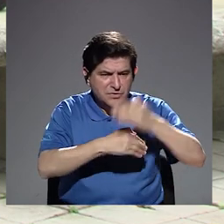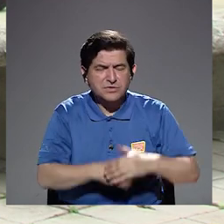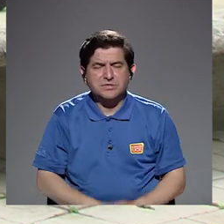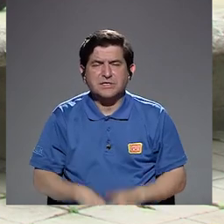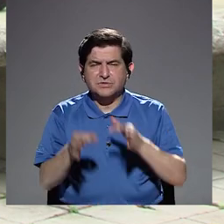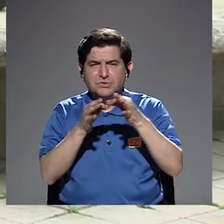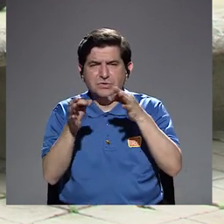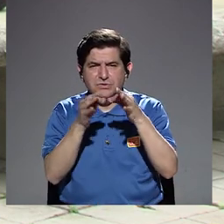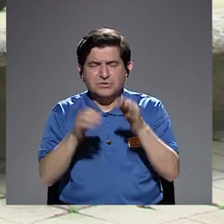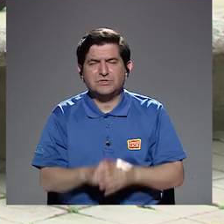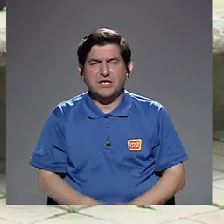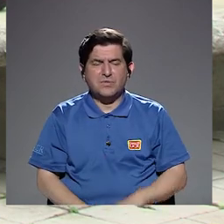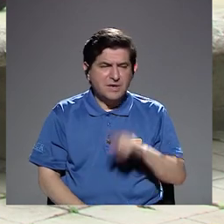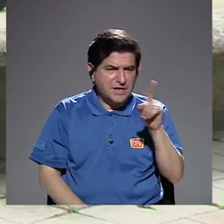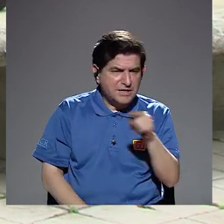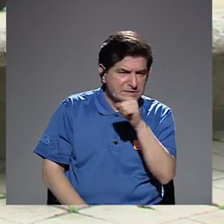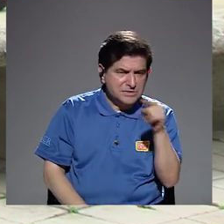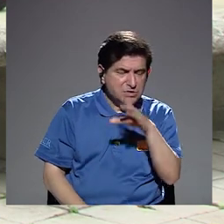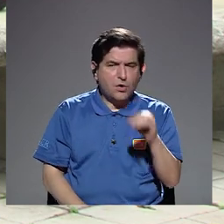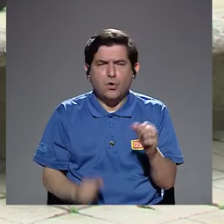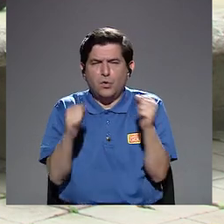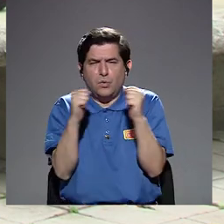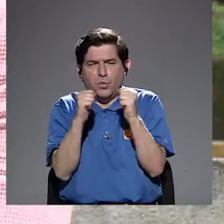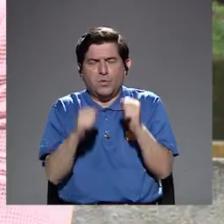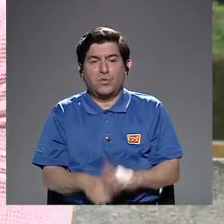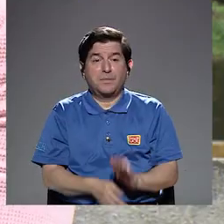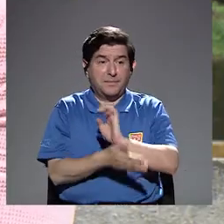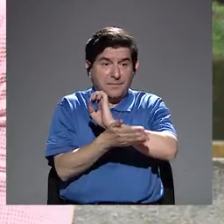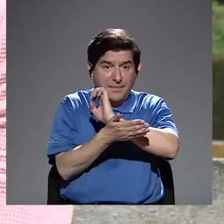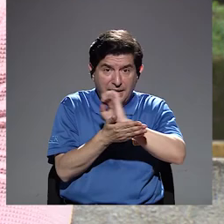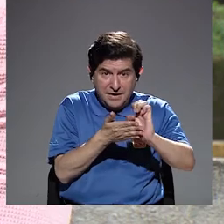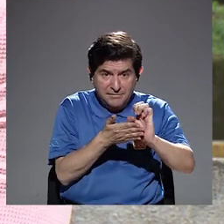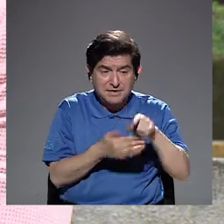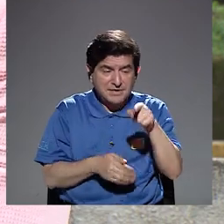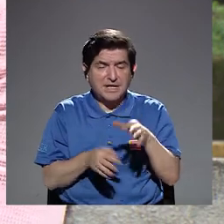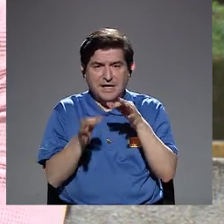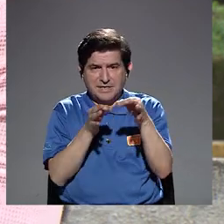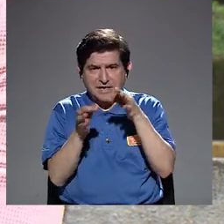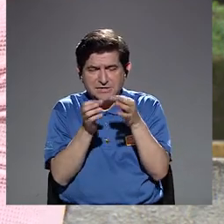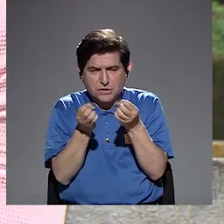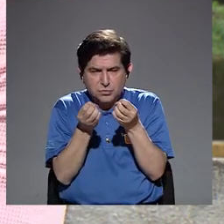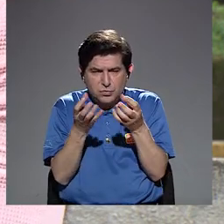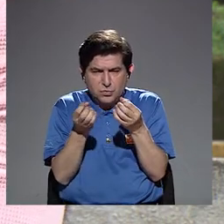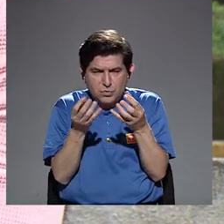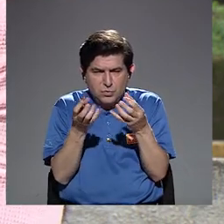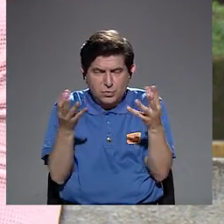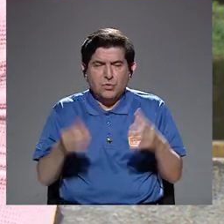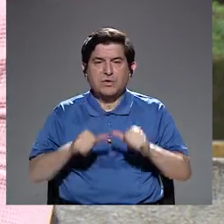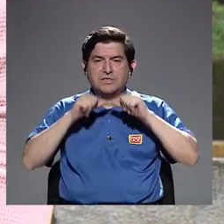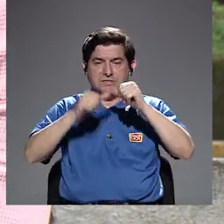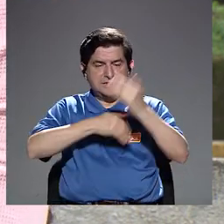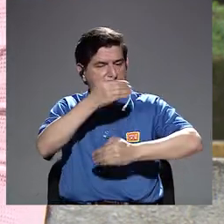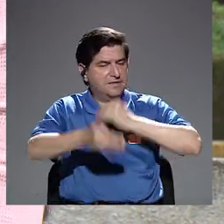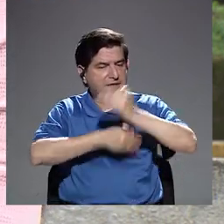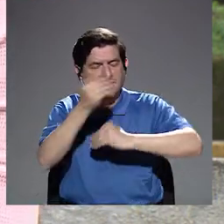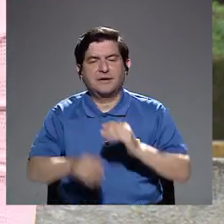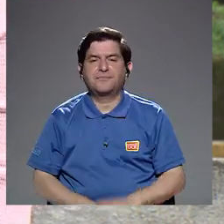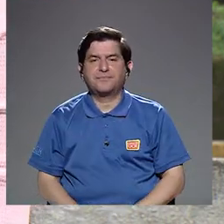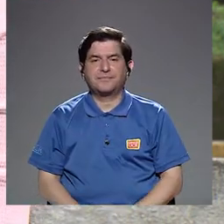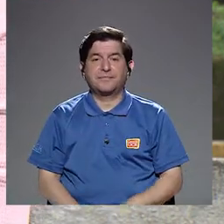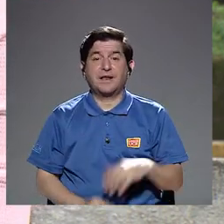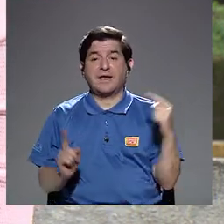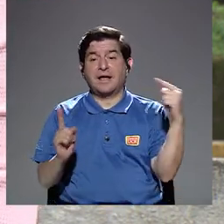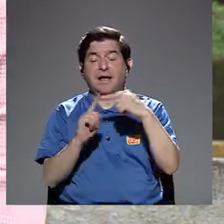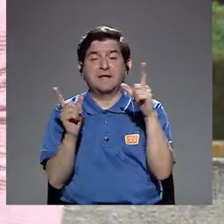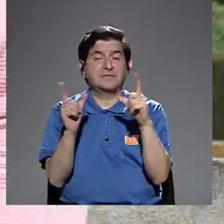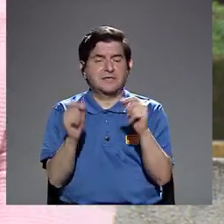se congelan las células o se extirpan y se extraen para evitar que esas células que ya se están reproduciendo normalmente continúen en esa línea hacia